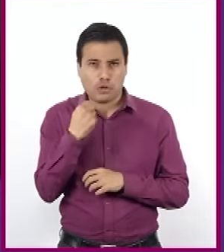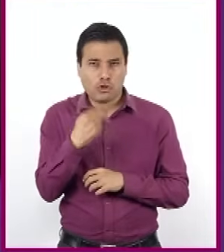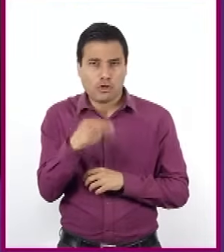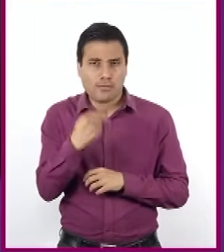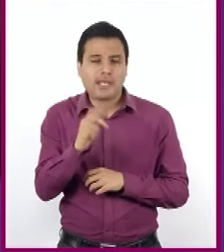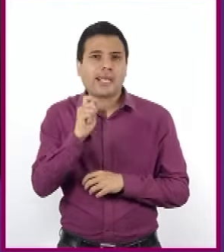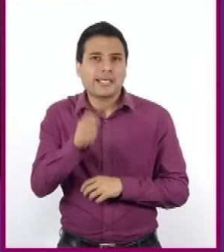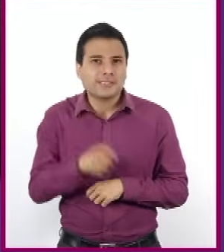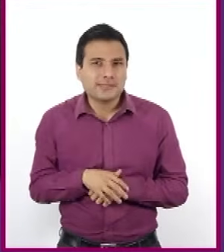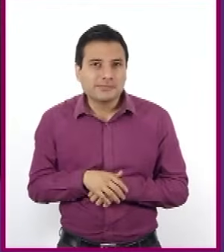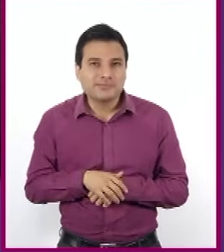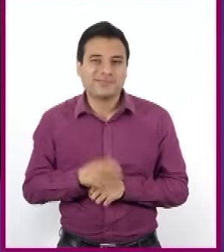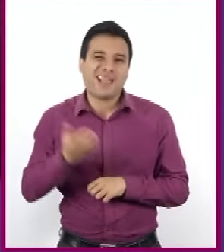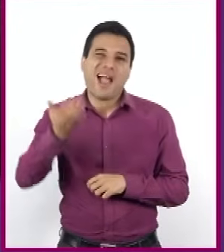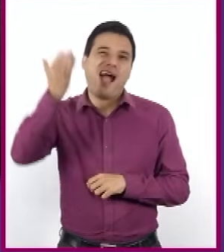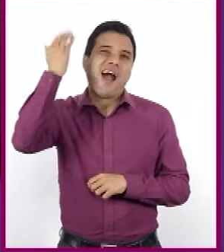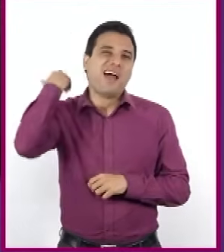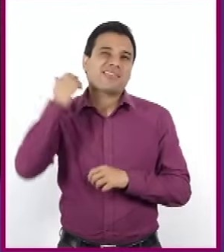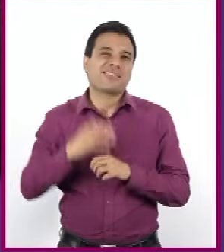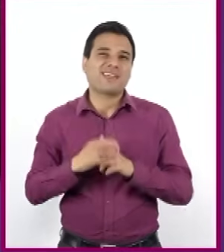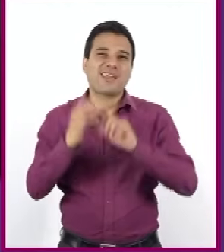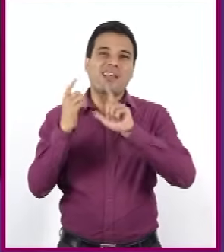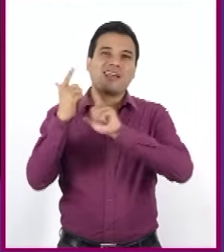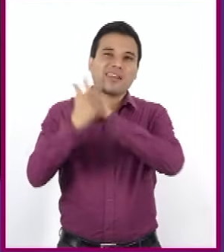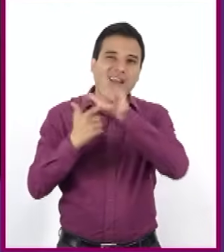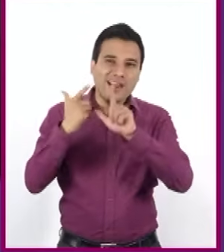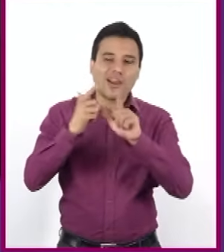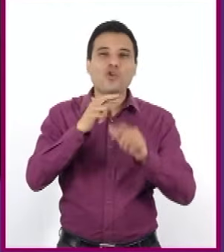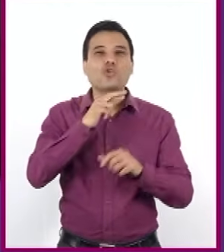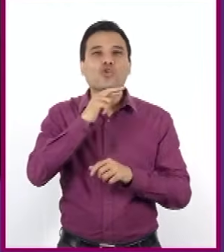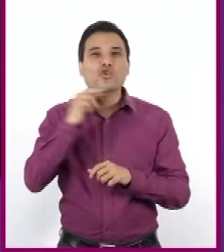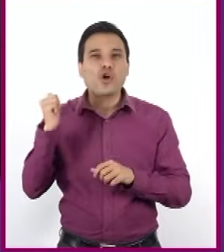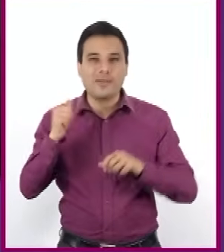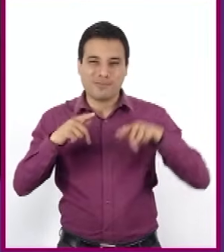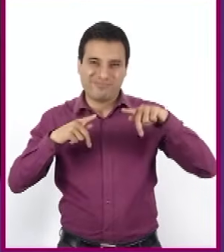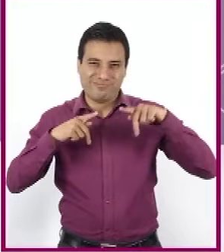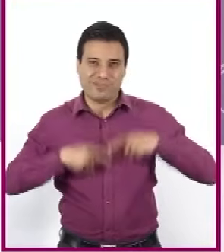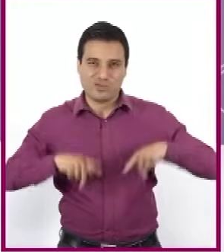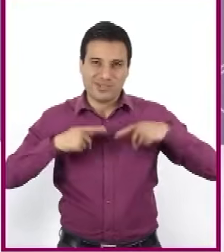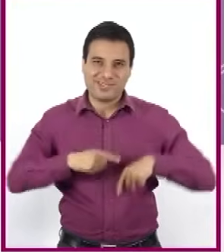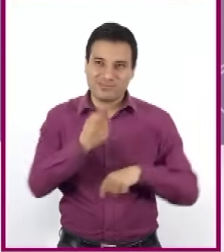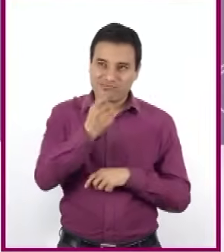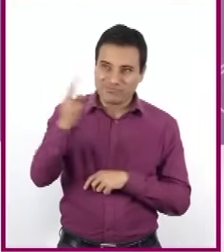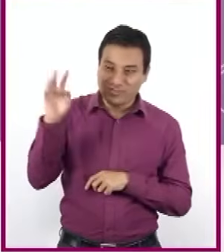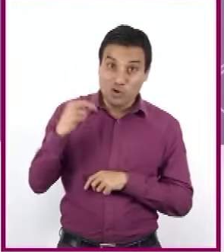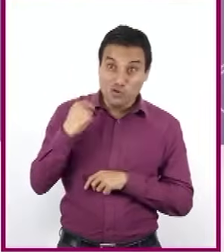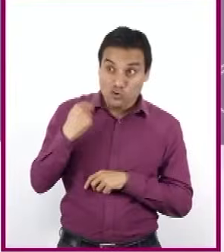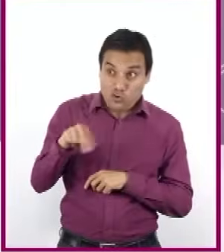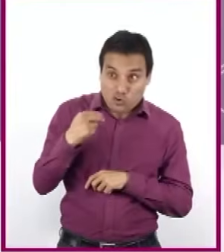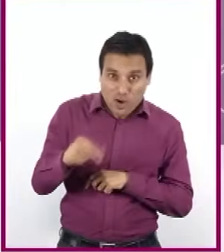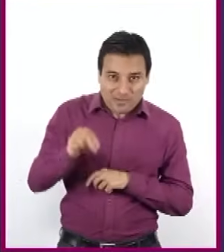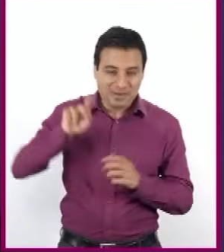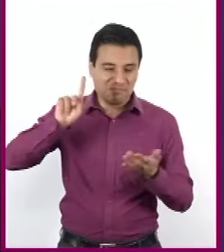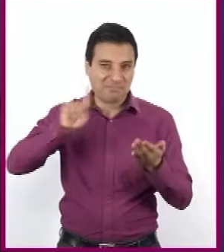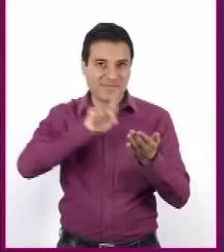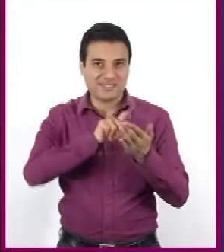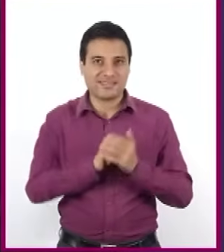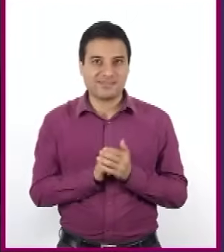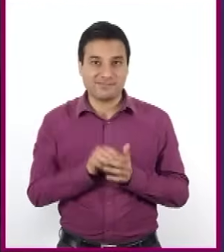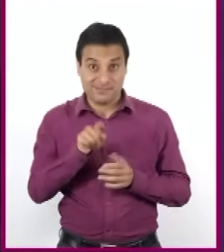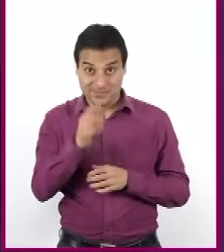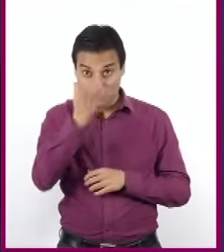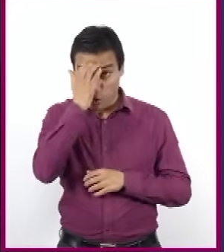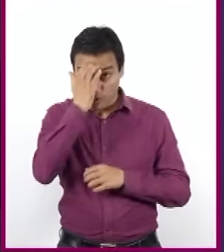a un personaje mitológico con el que se relaciona dicho planeta o astro. ¿Los encontraron?